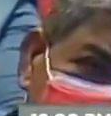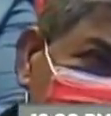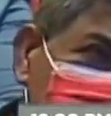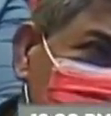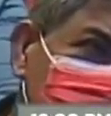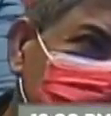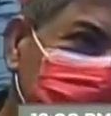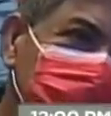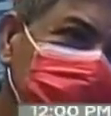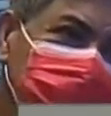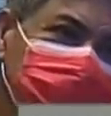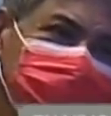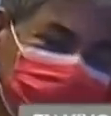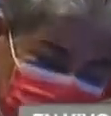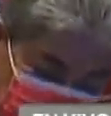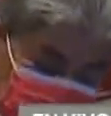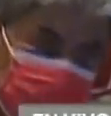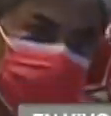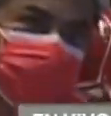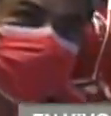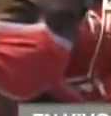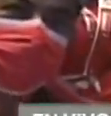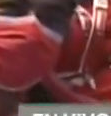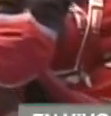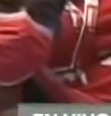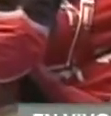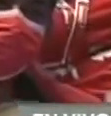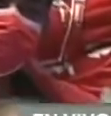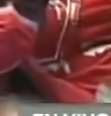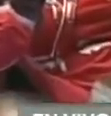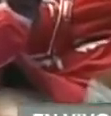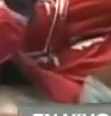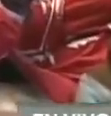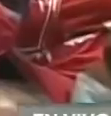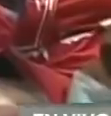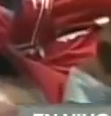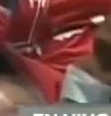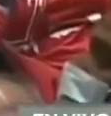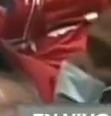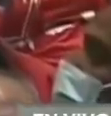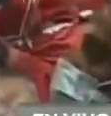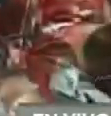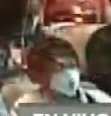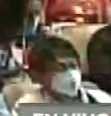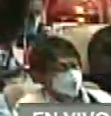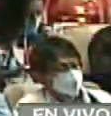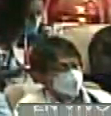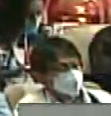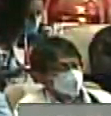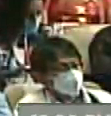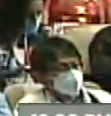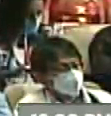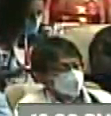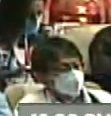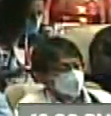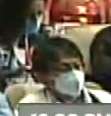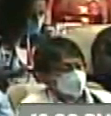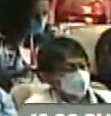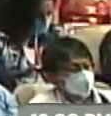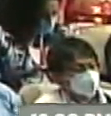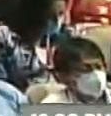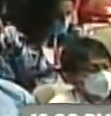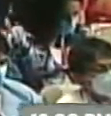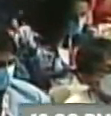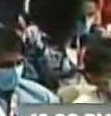anticapitalista, internacionalista, humanista, ambientalista y feminista, y debe aceptar y practicar los principios.